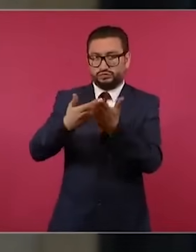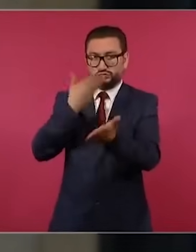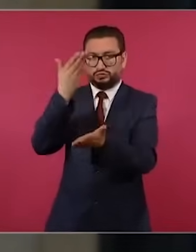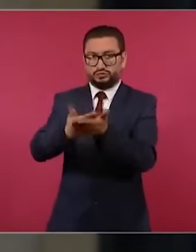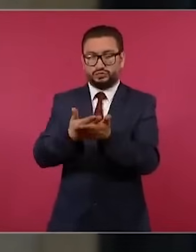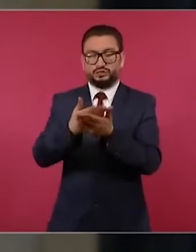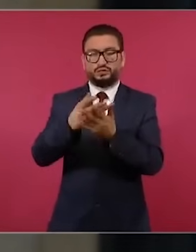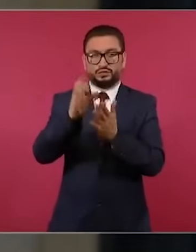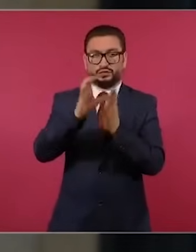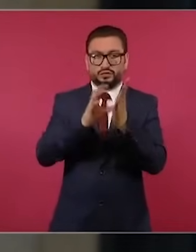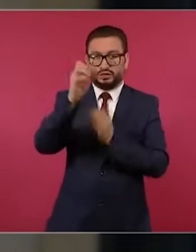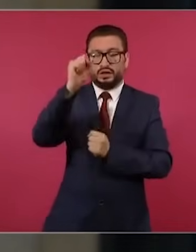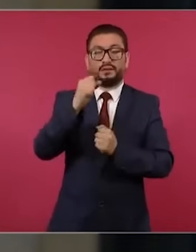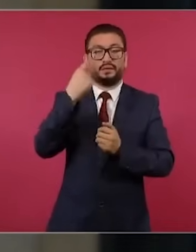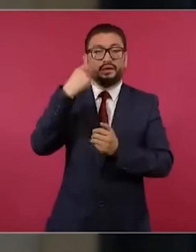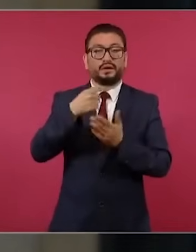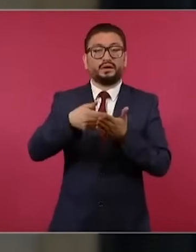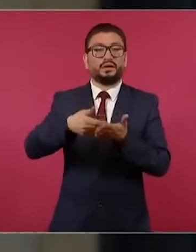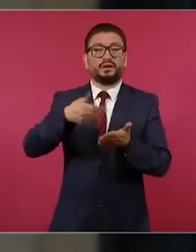constitucionales antes de que usted